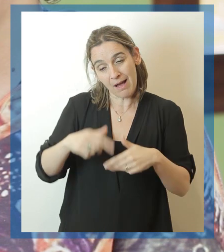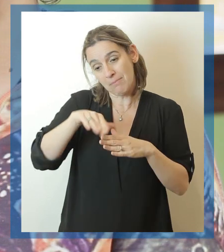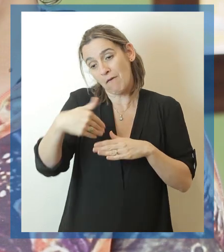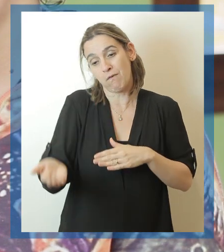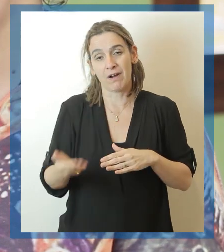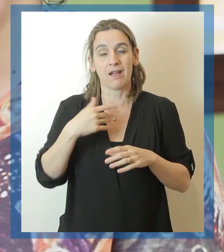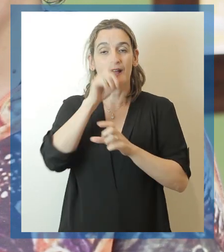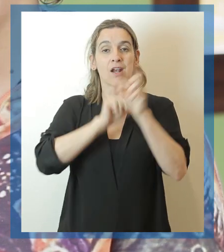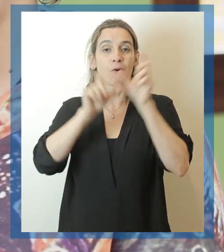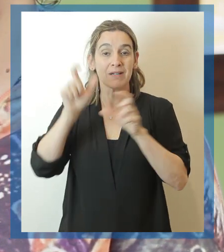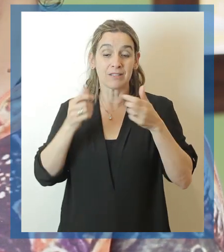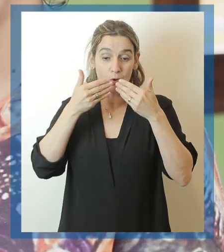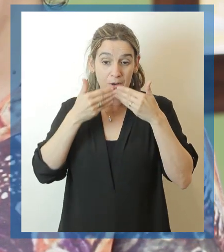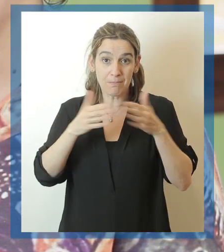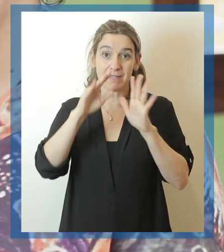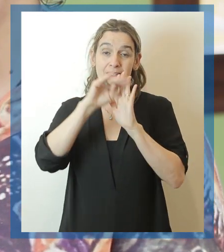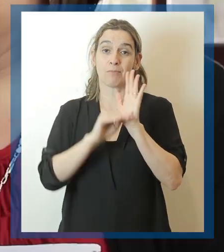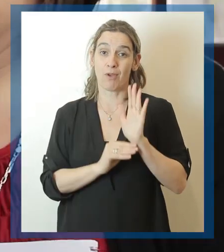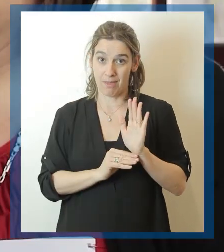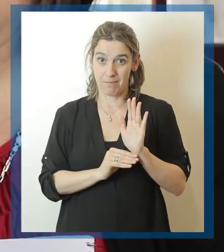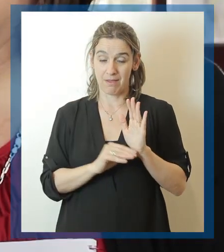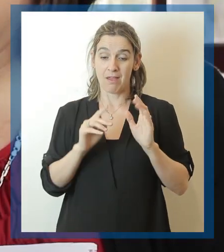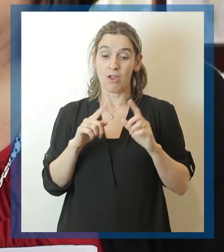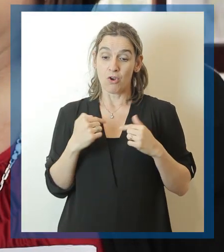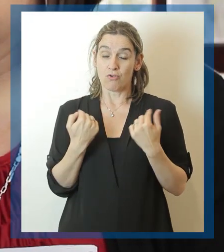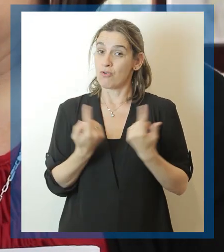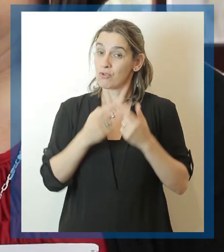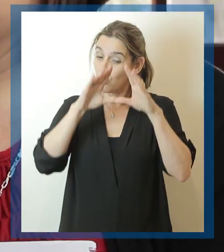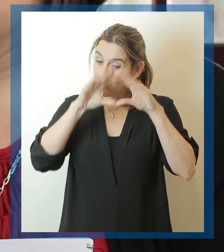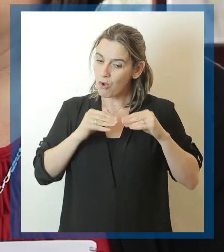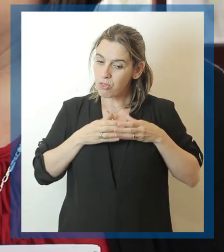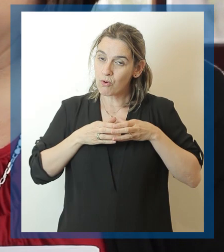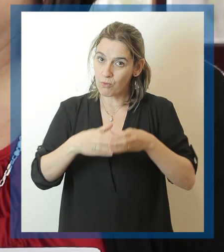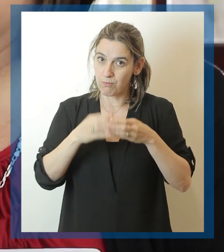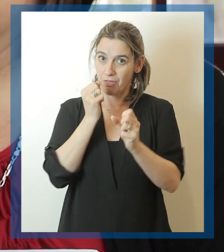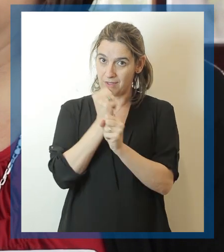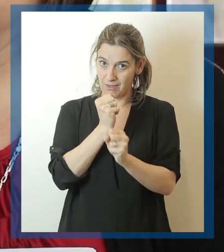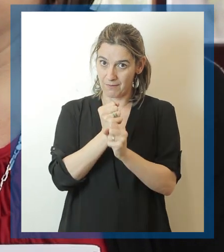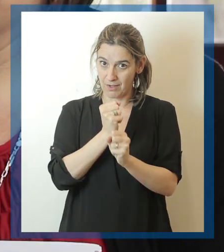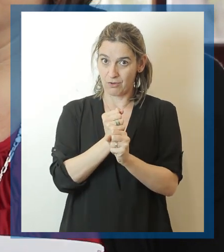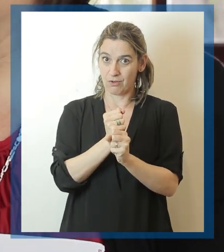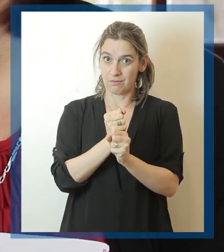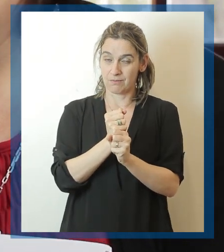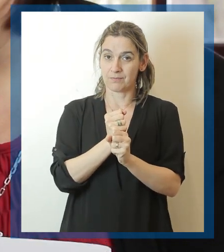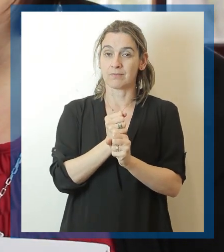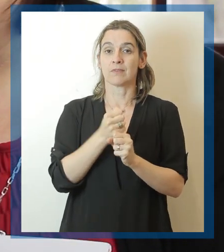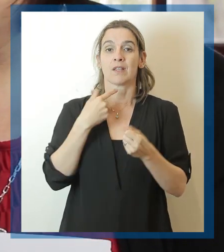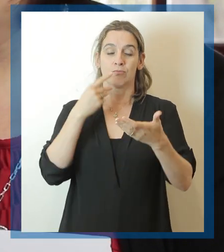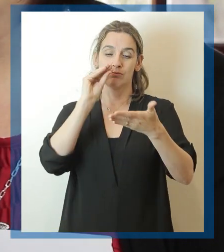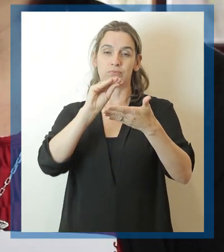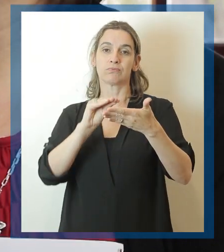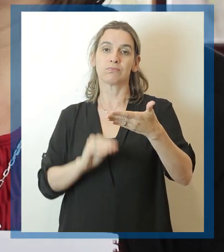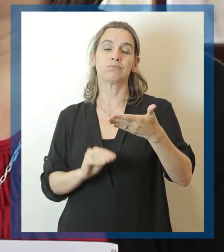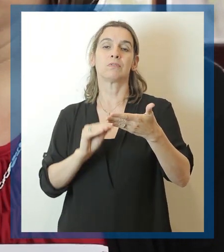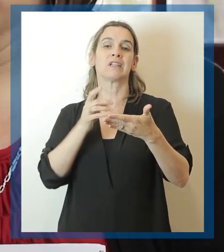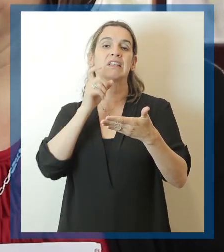seguir el mismo proyecto que empecé acá, poderlo seguir afuera. Los participantes, cuando comienza el programa, nosotros, todo el equipo de